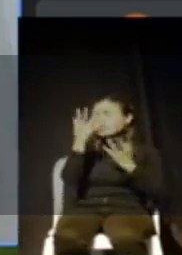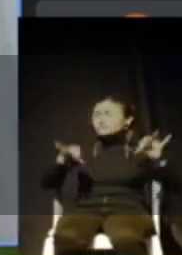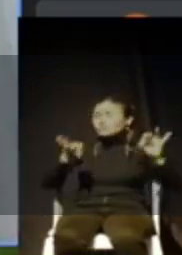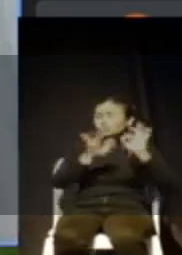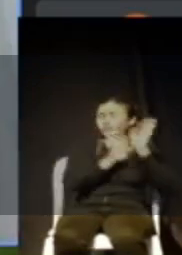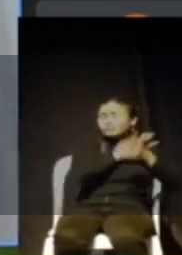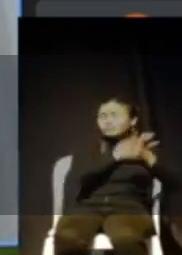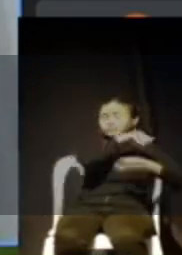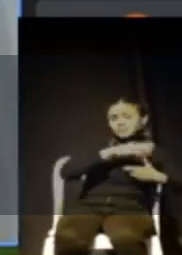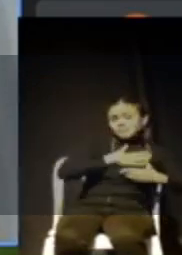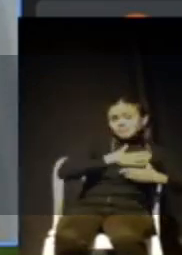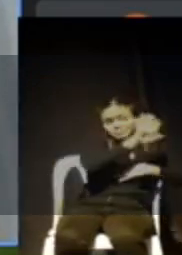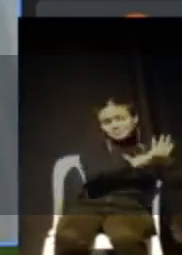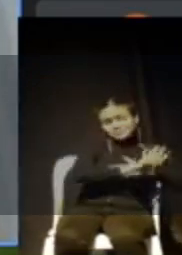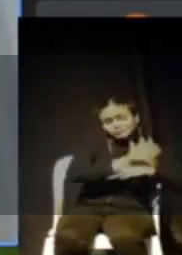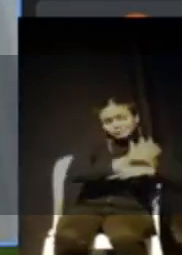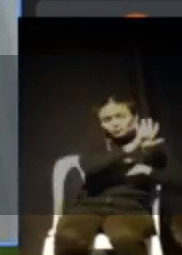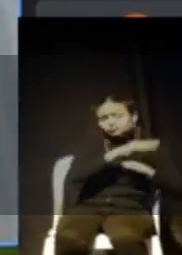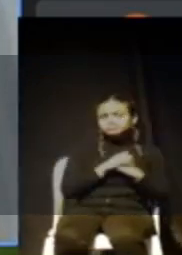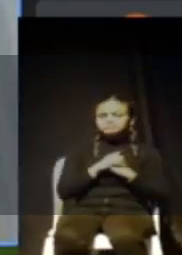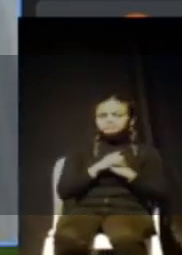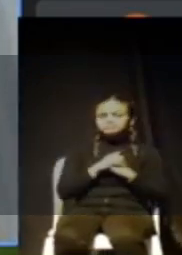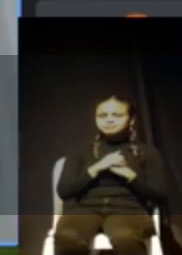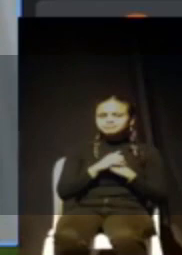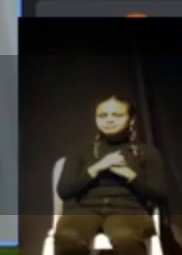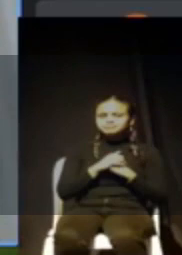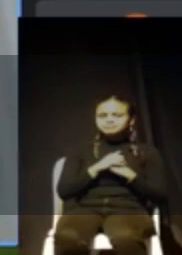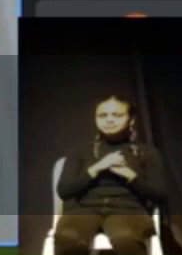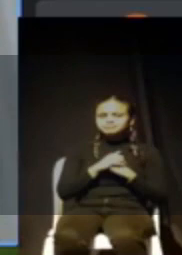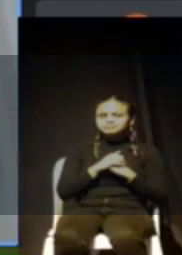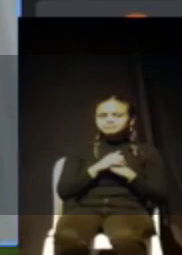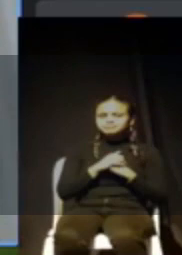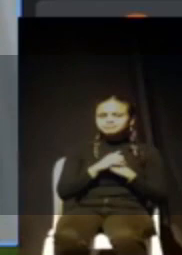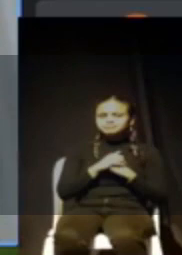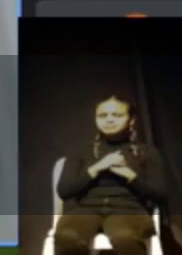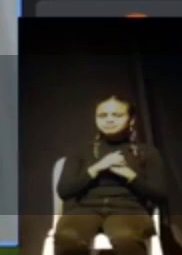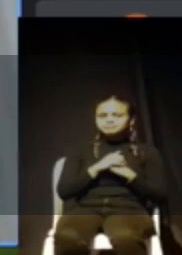la nación? Pero bueno, como se ha presentado en la